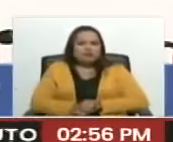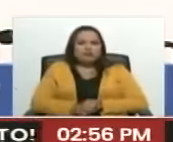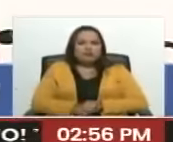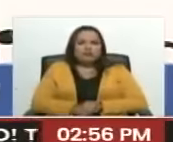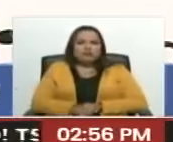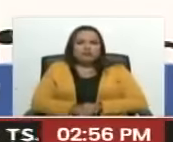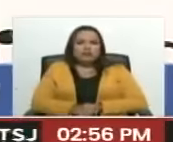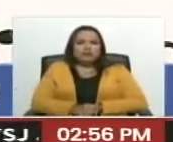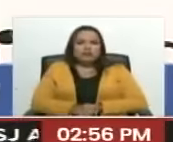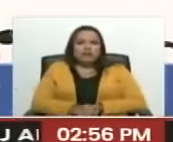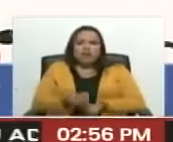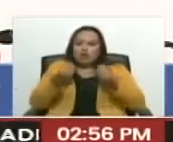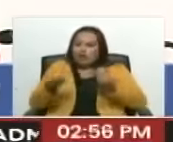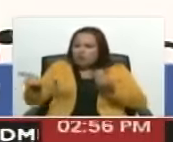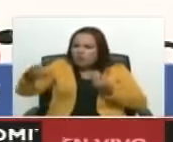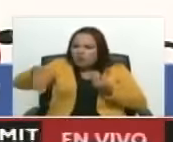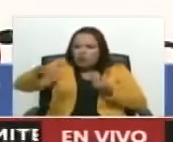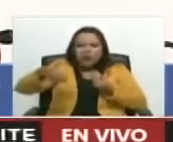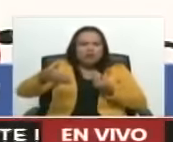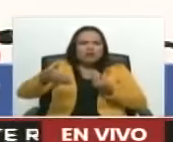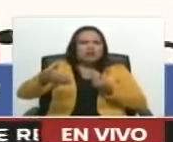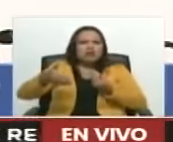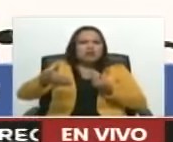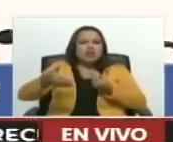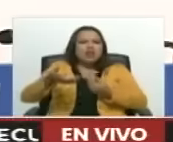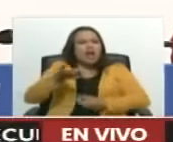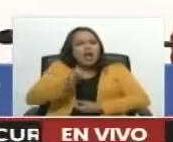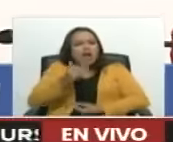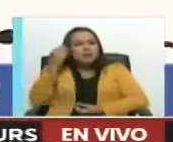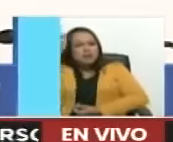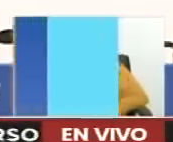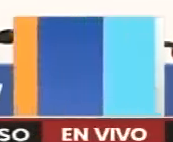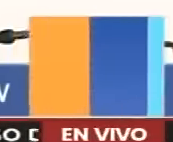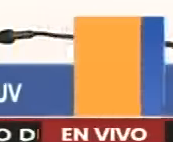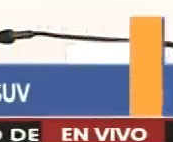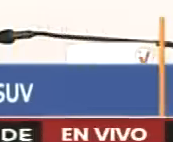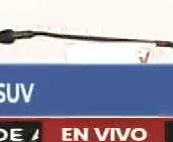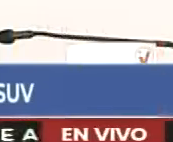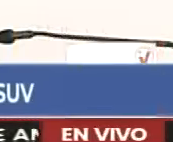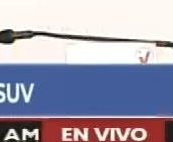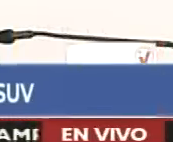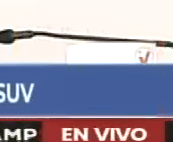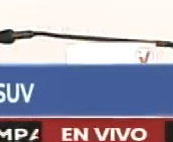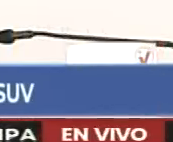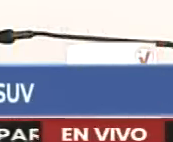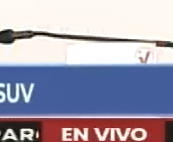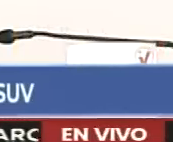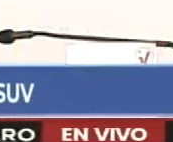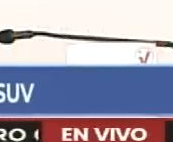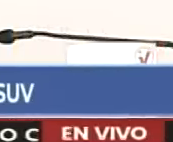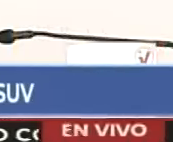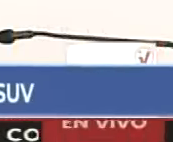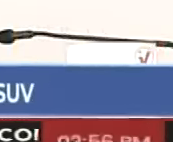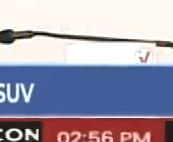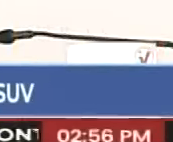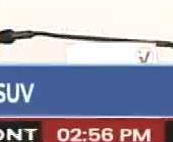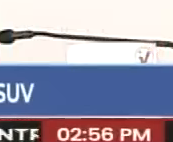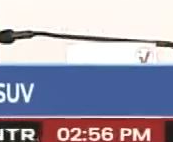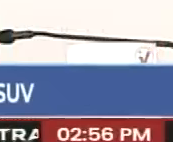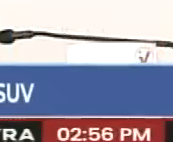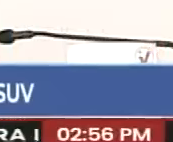¿Cómo es que ellos van a pensar que nosotros vamos a dejar